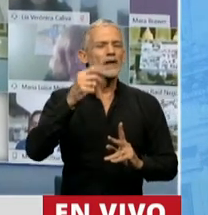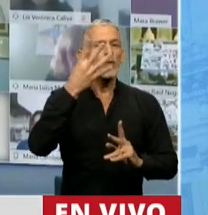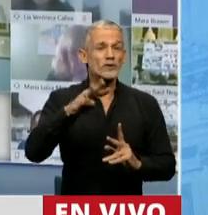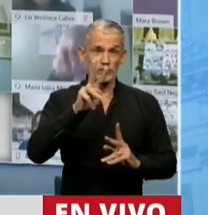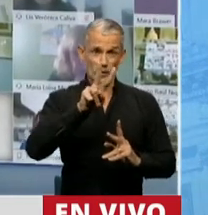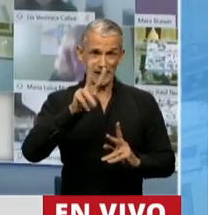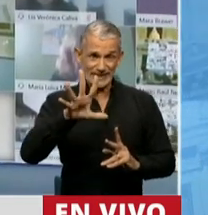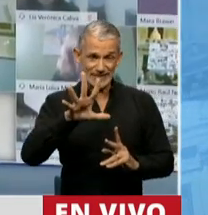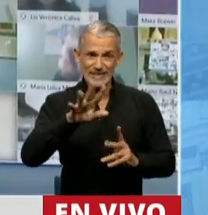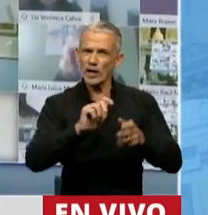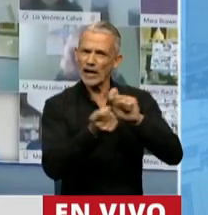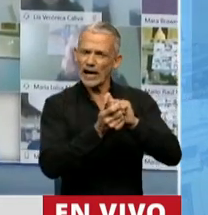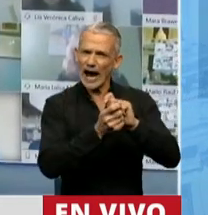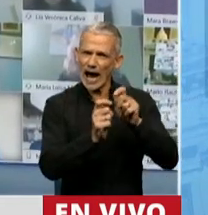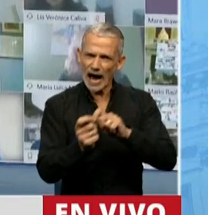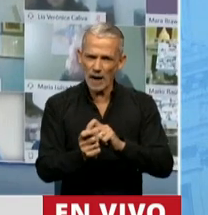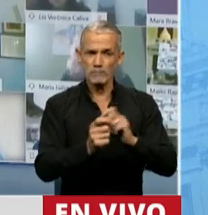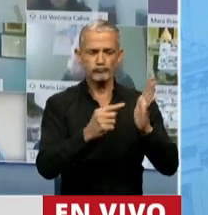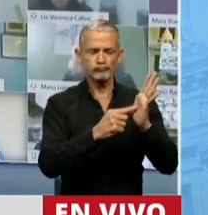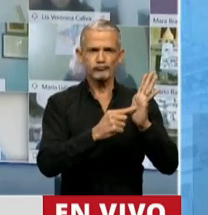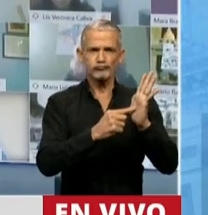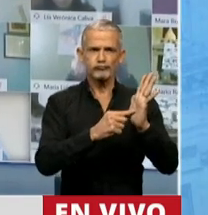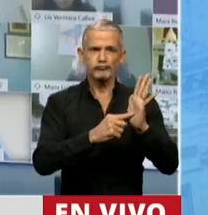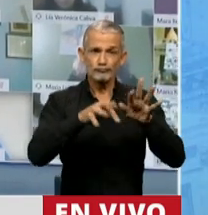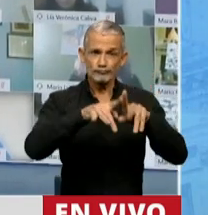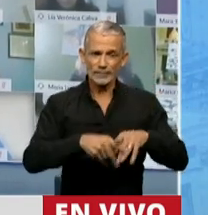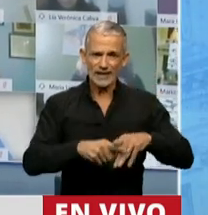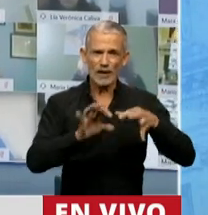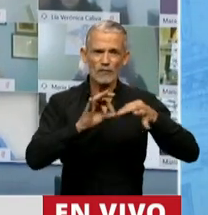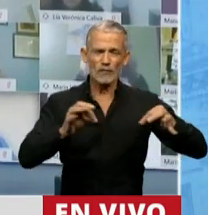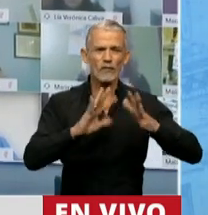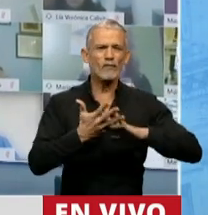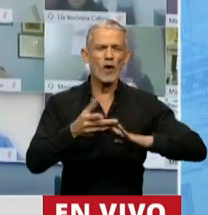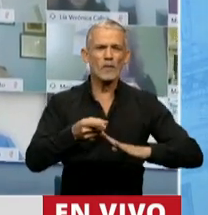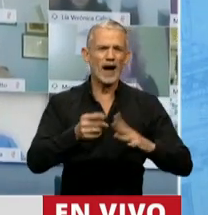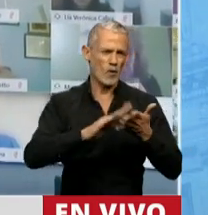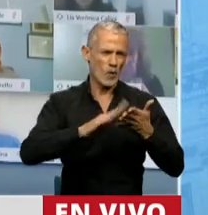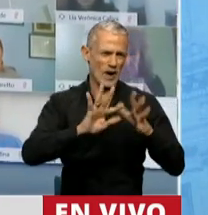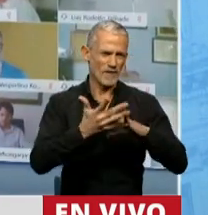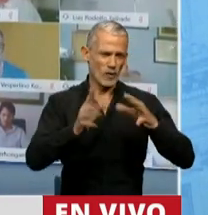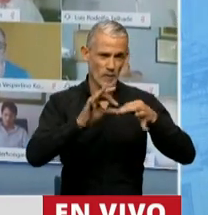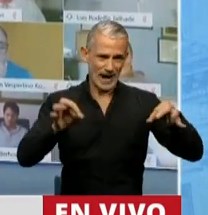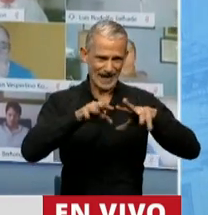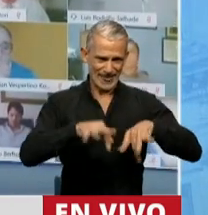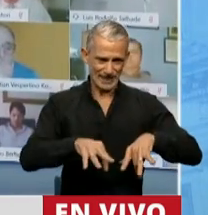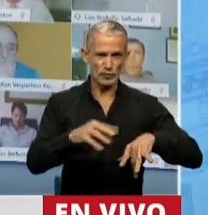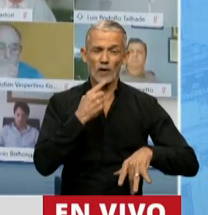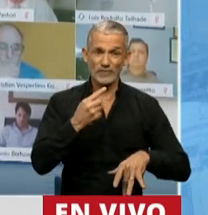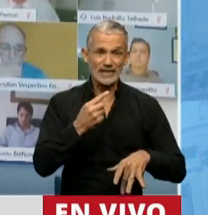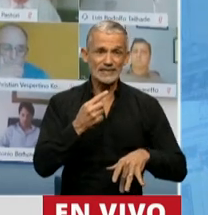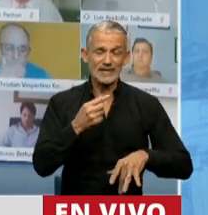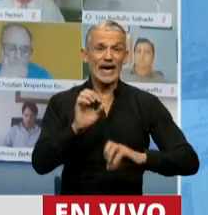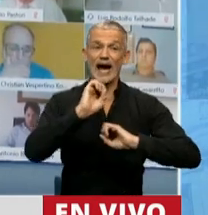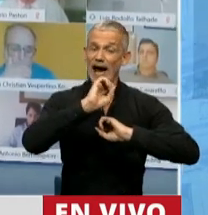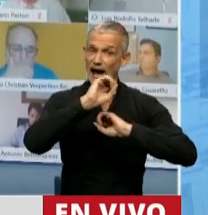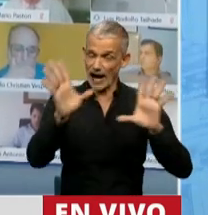26.425 y sus modificatorias, que quedan redactados de una nueva manera, diciendo con